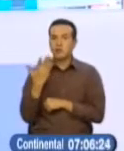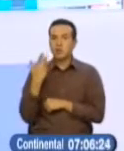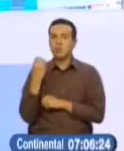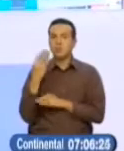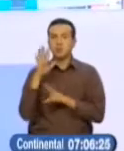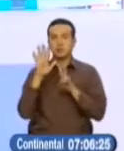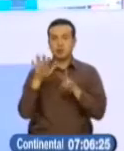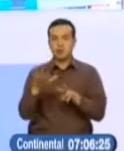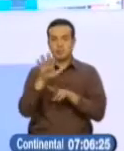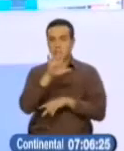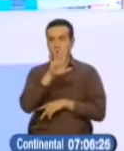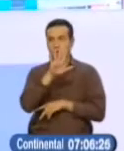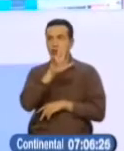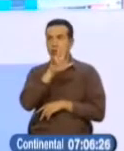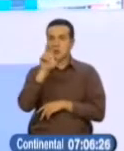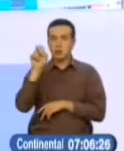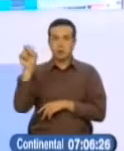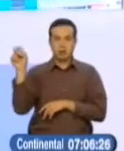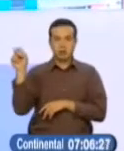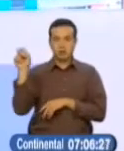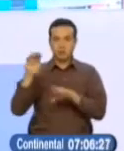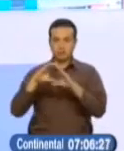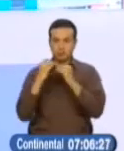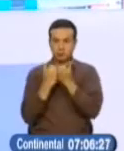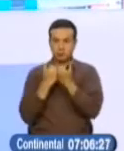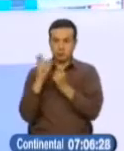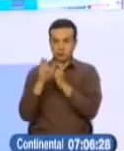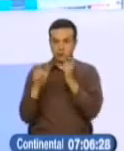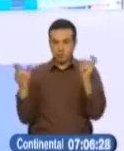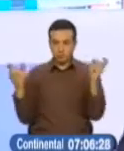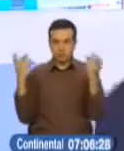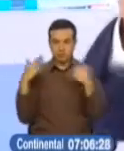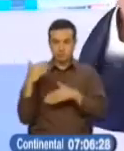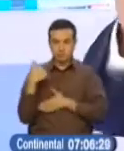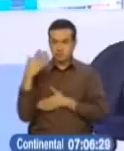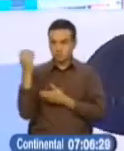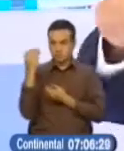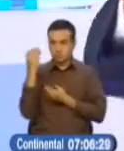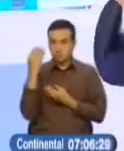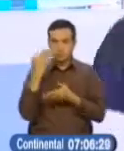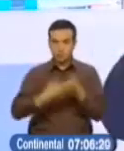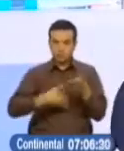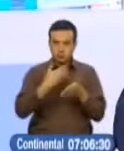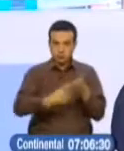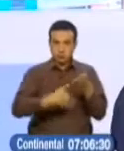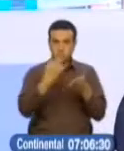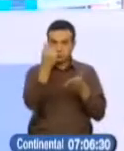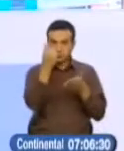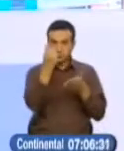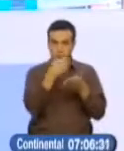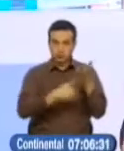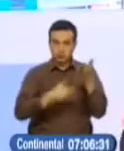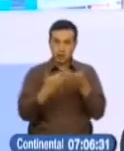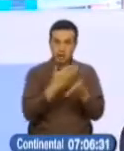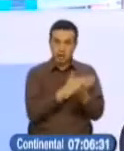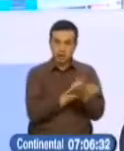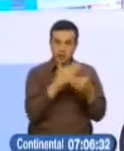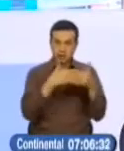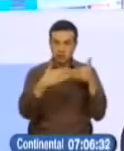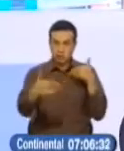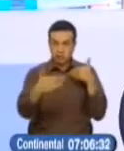alrededor de 7.300 comités de usuarios activos y hemos tenido ya los reportes, inclusive documentando con precios, el antes y el